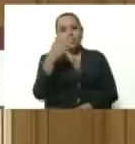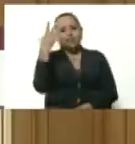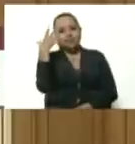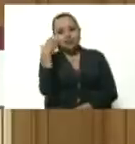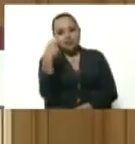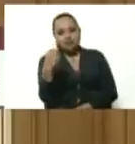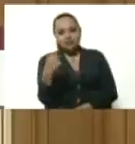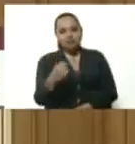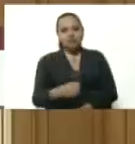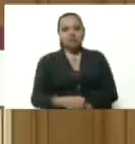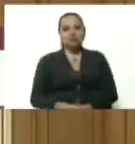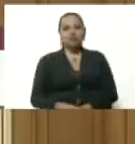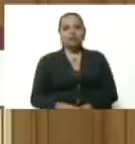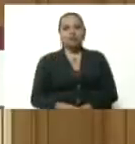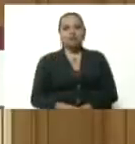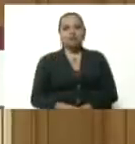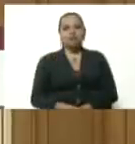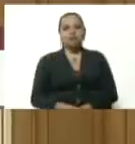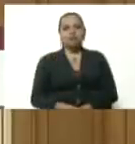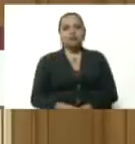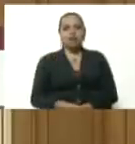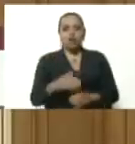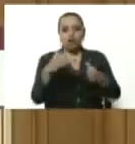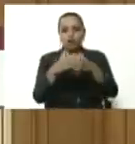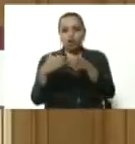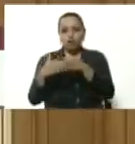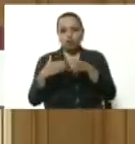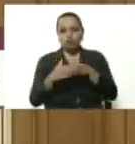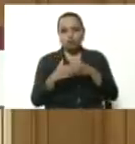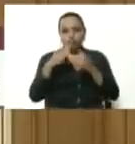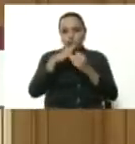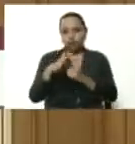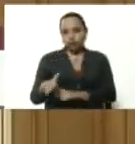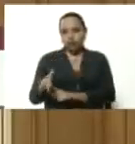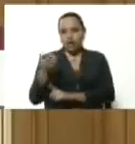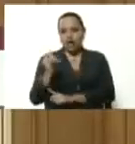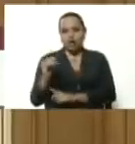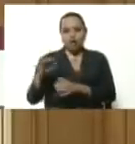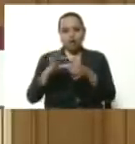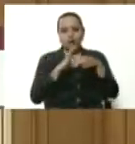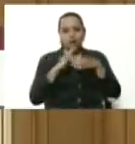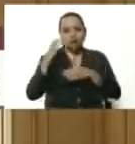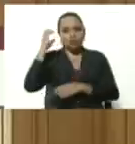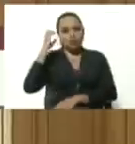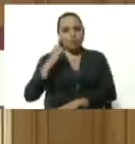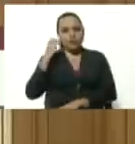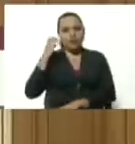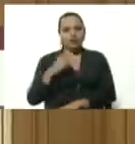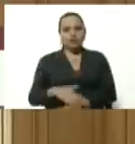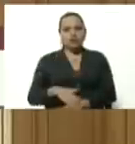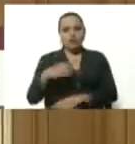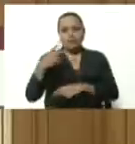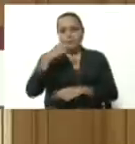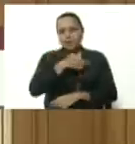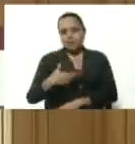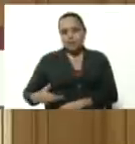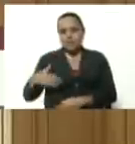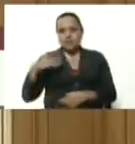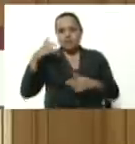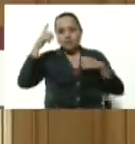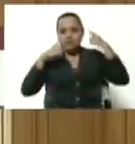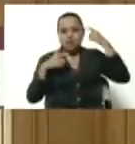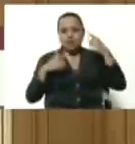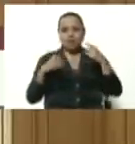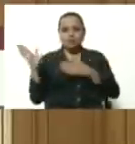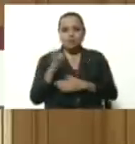Tienen que entender, los señores neocoloniales que están en la Unión Europea, que el comandante Chávez vino aquí a concluir el